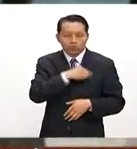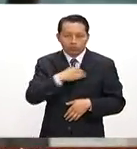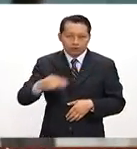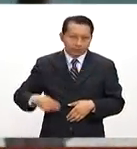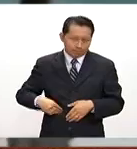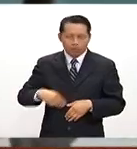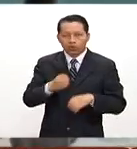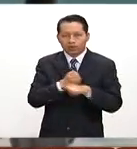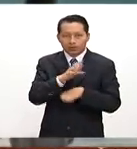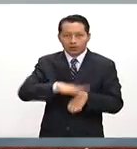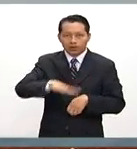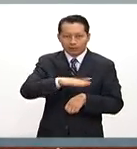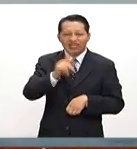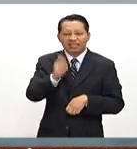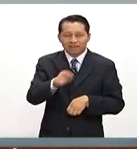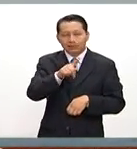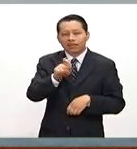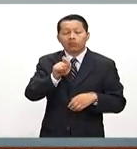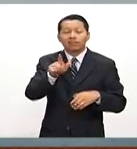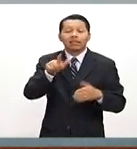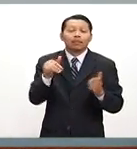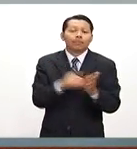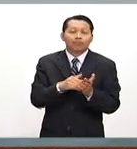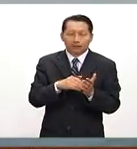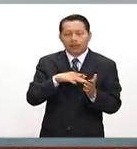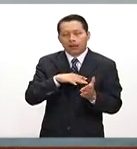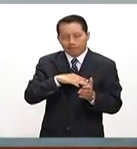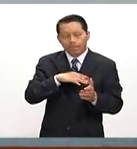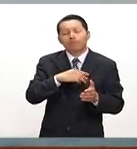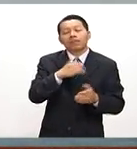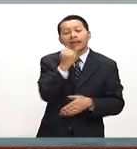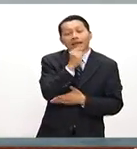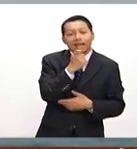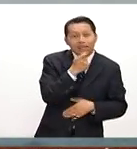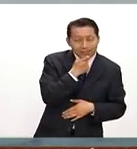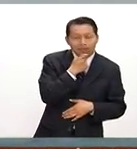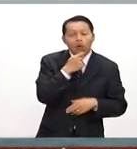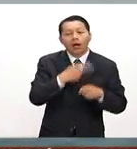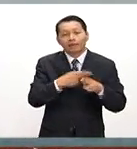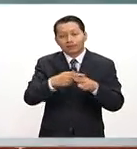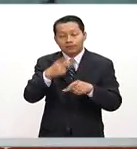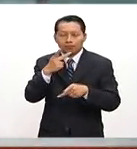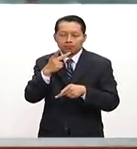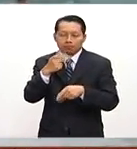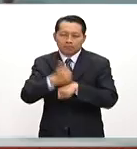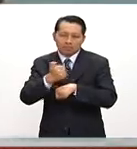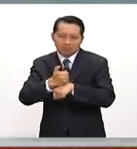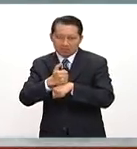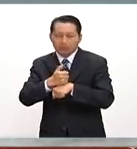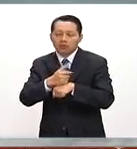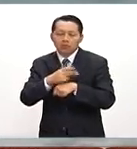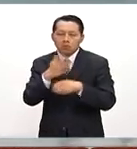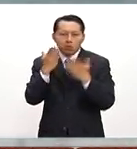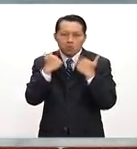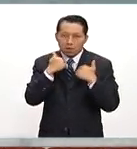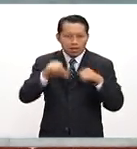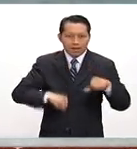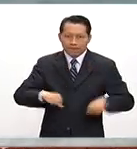manera, 627,000 estudiantes de preescolar, primaria y secundaria no tendrán actividades y